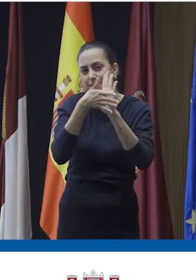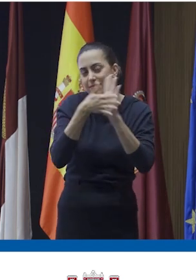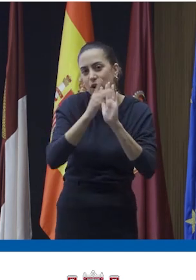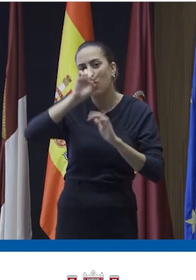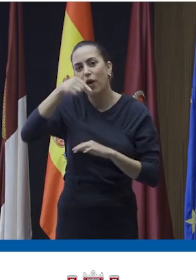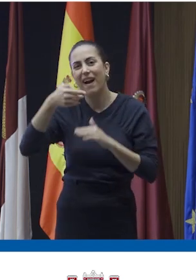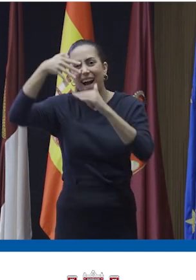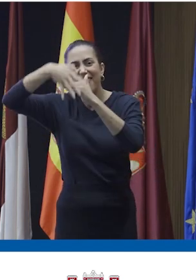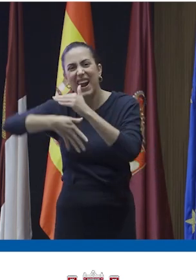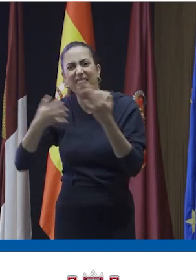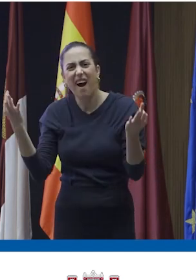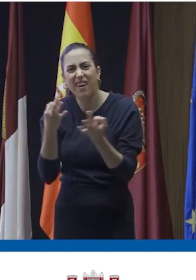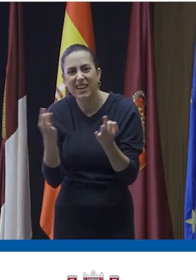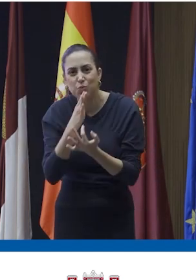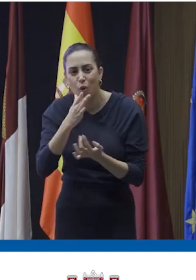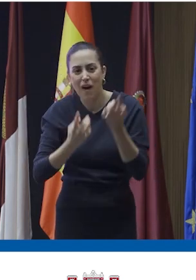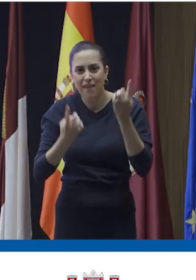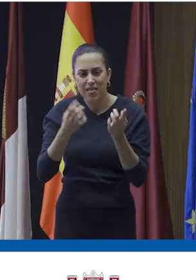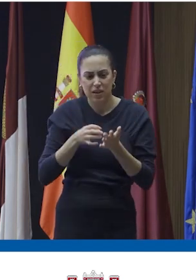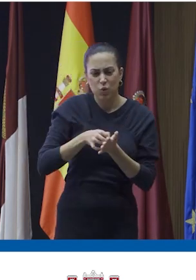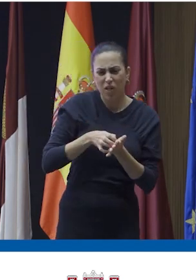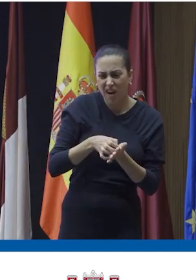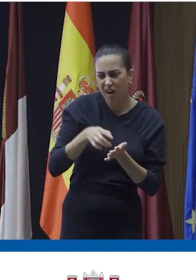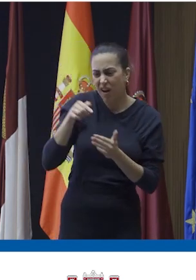porque mucha gente tiene dudas acerca de lo que es exactamente.